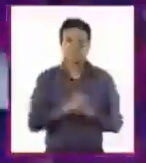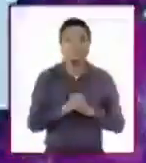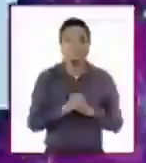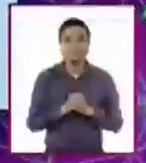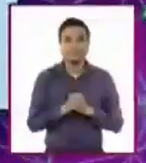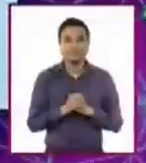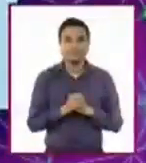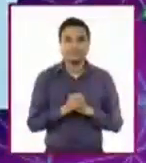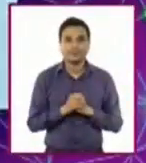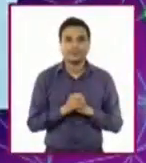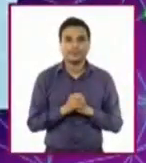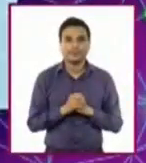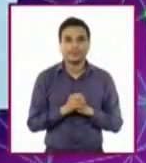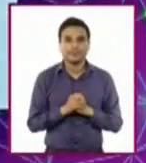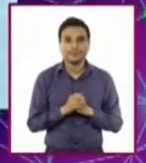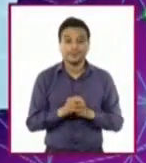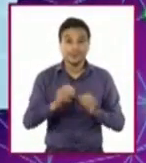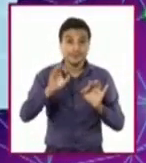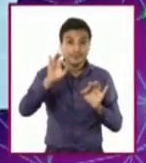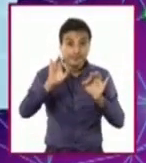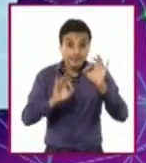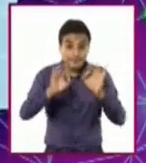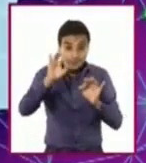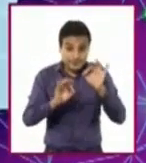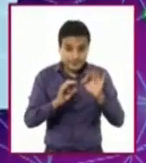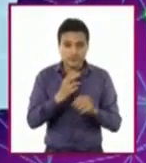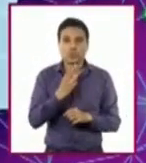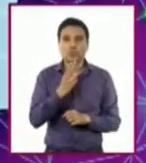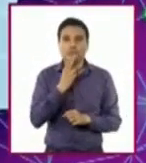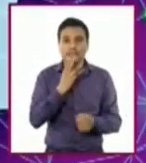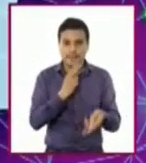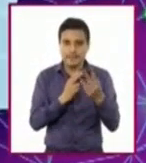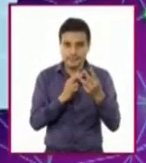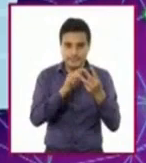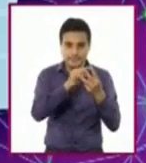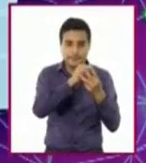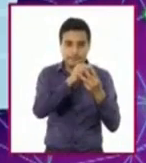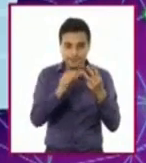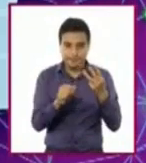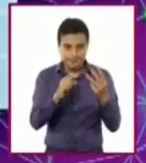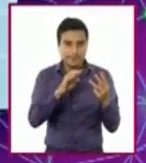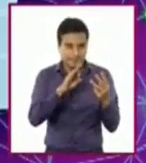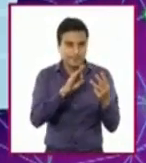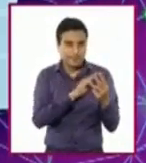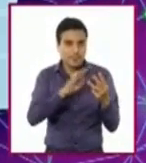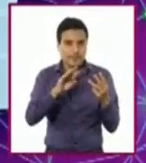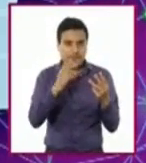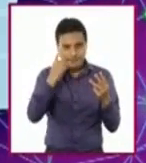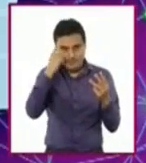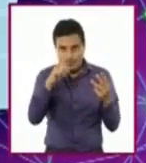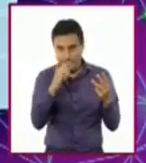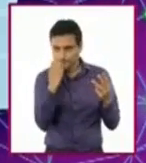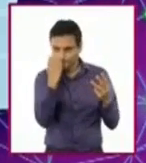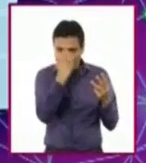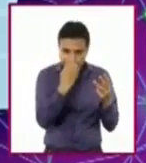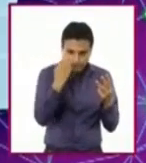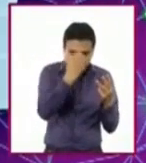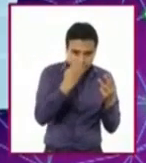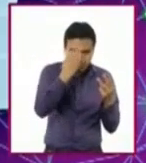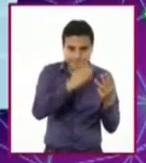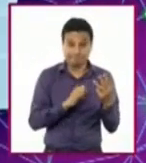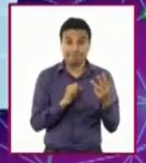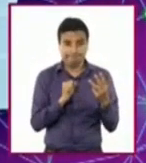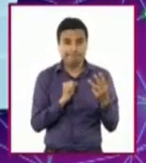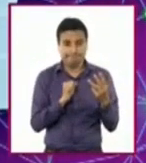en estadística son tres las medidas que podemos utilizar para analizar cuantitativamente un conjunto de